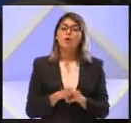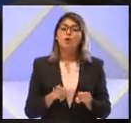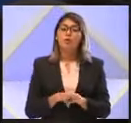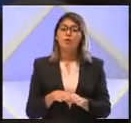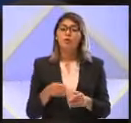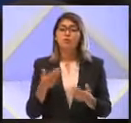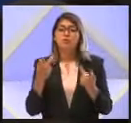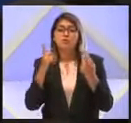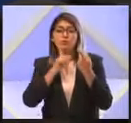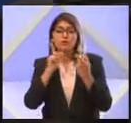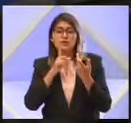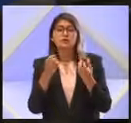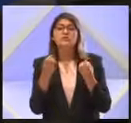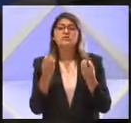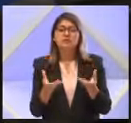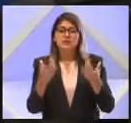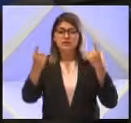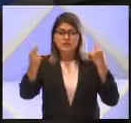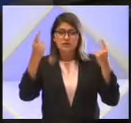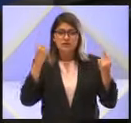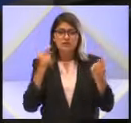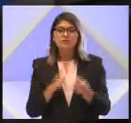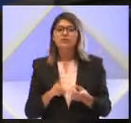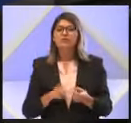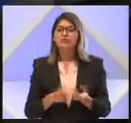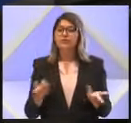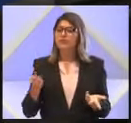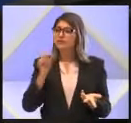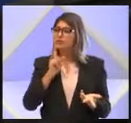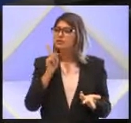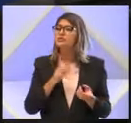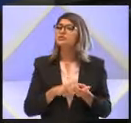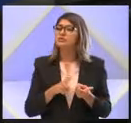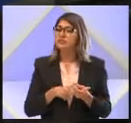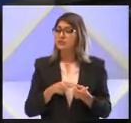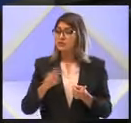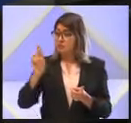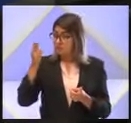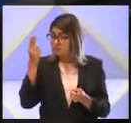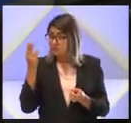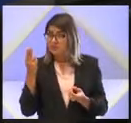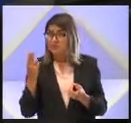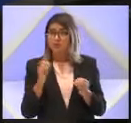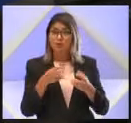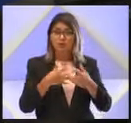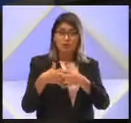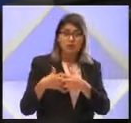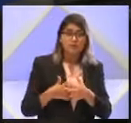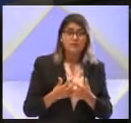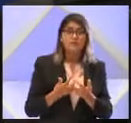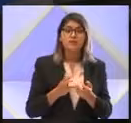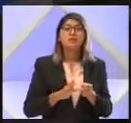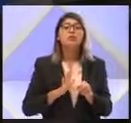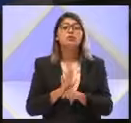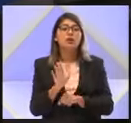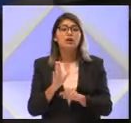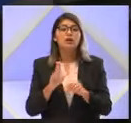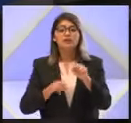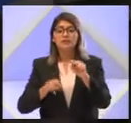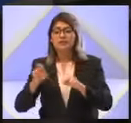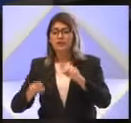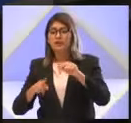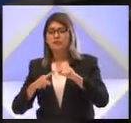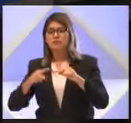que se gradúan de carreras estén donde están están en la academia están en la industria en qué niveles etcétera